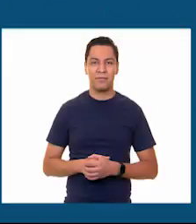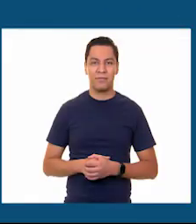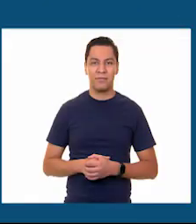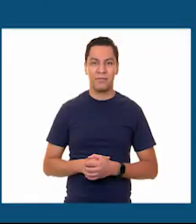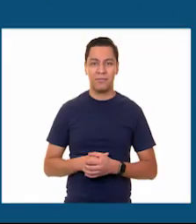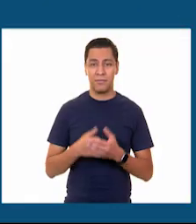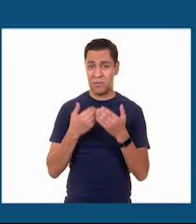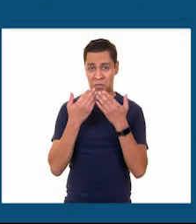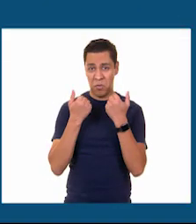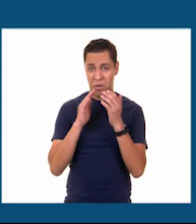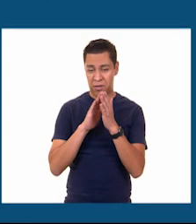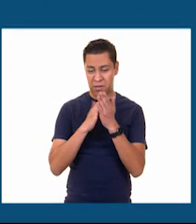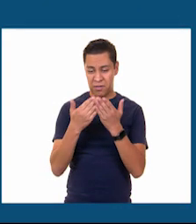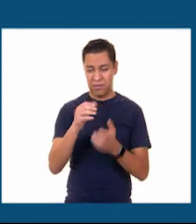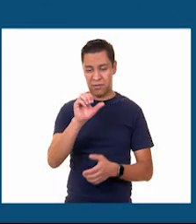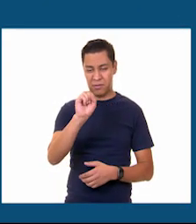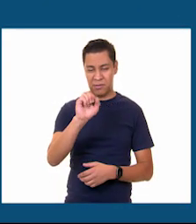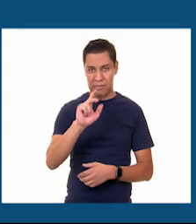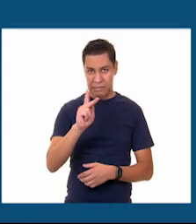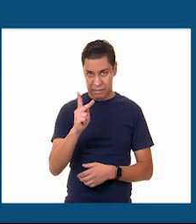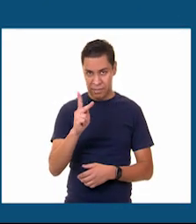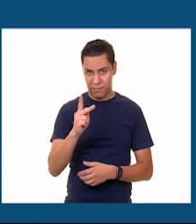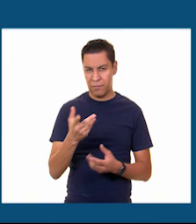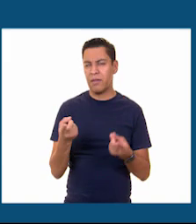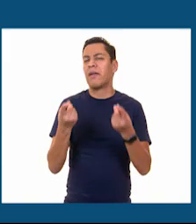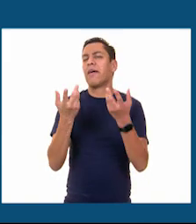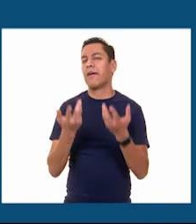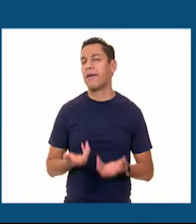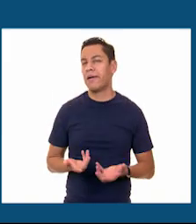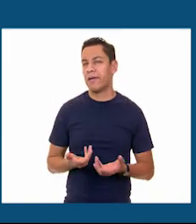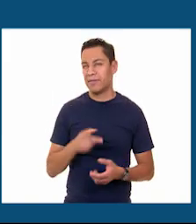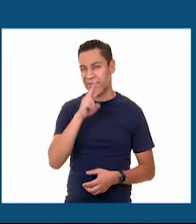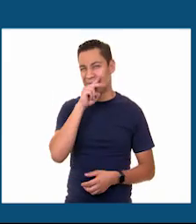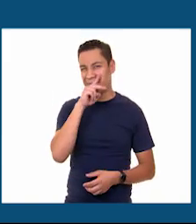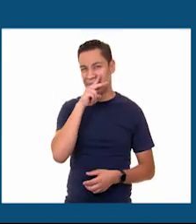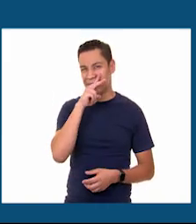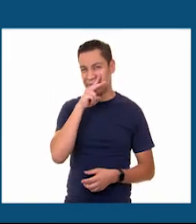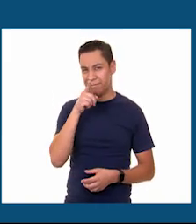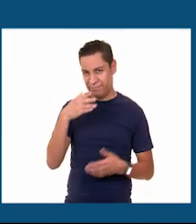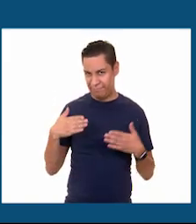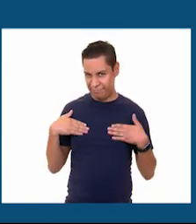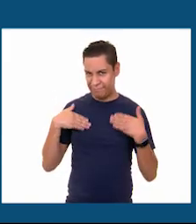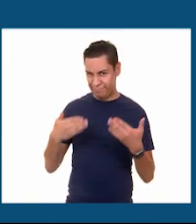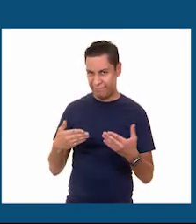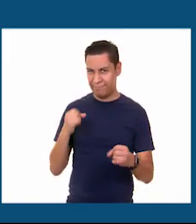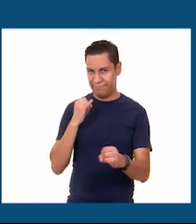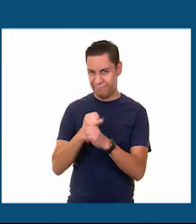Si no tienes el libro de texto o necesitas ayuda para responder las preguntas, contáctanos.